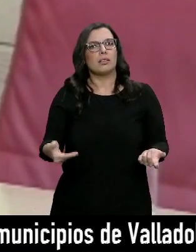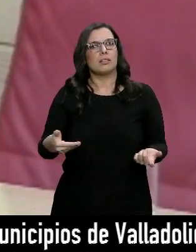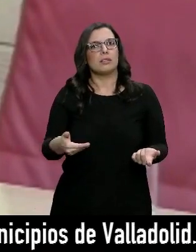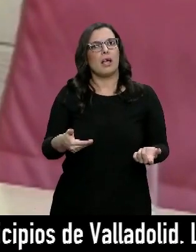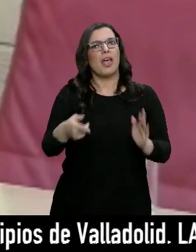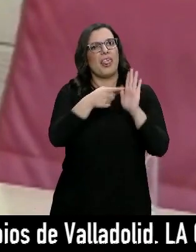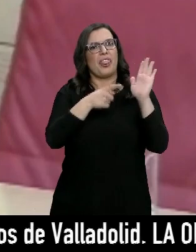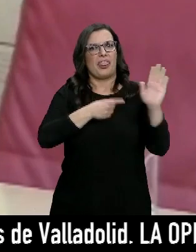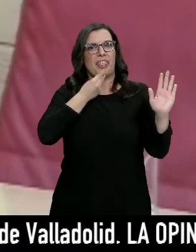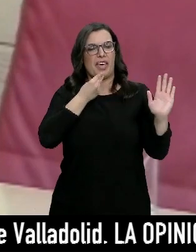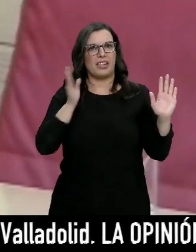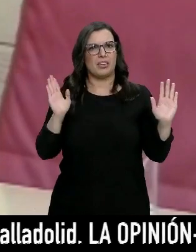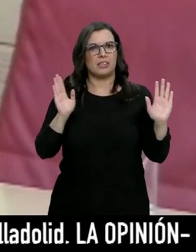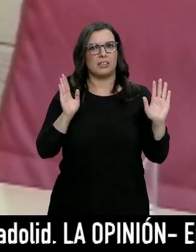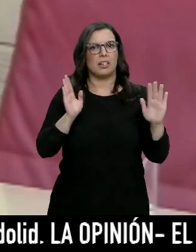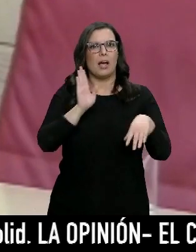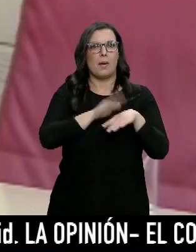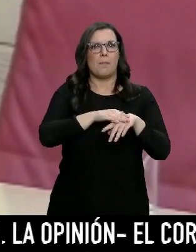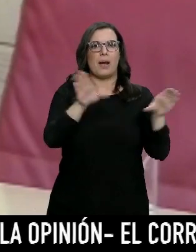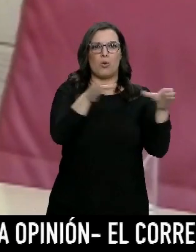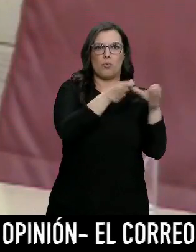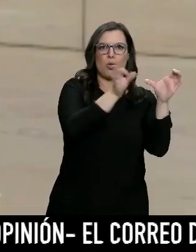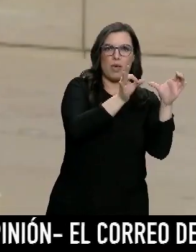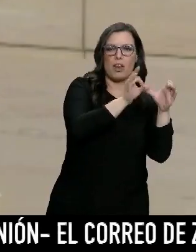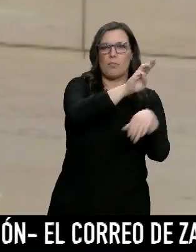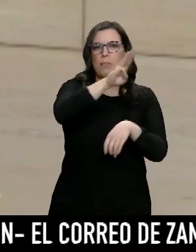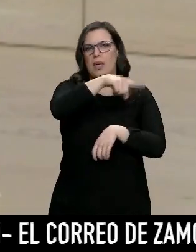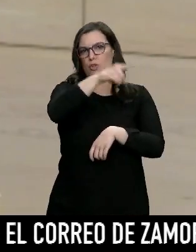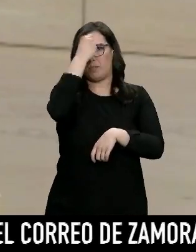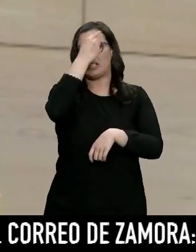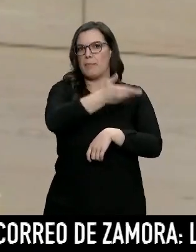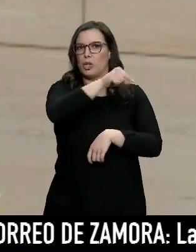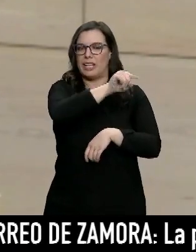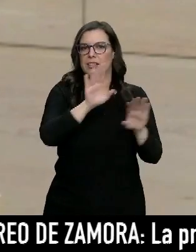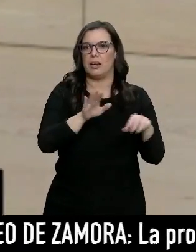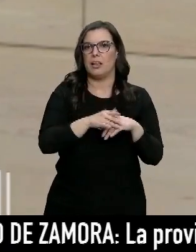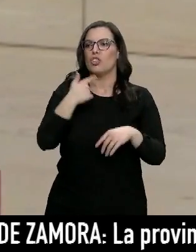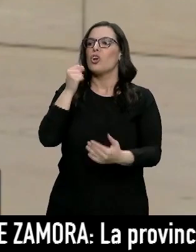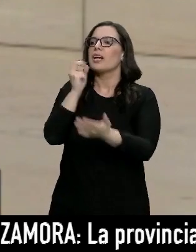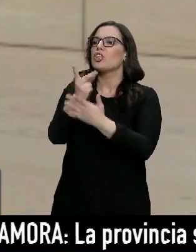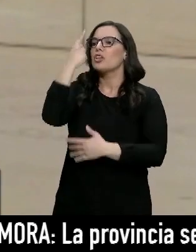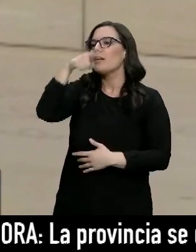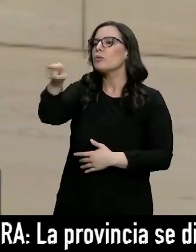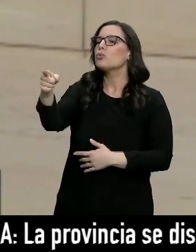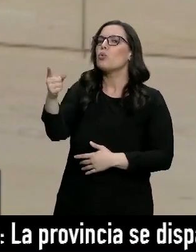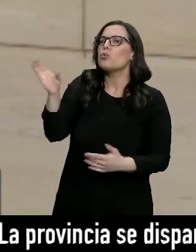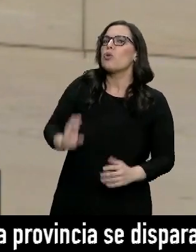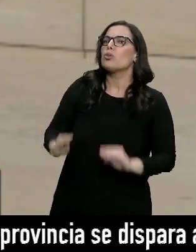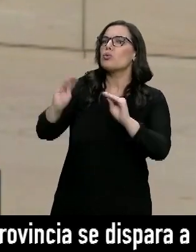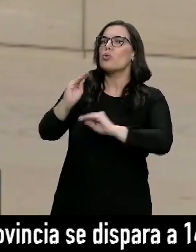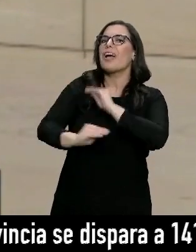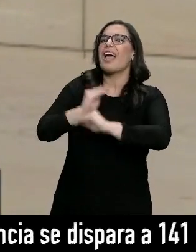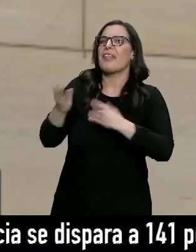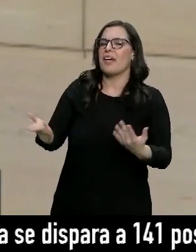las dietas para los representantes de Ciudadanos y del Partido Popular. Le reto a saber qué es lo que cobra usted por hacer lo que hace y